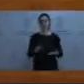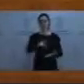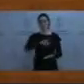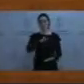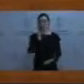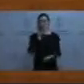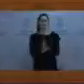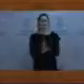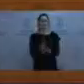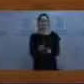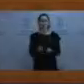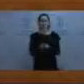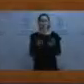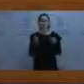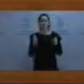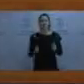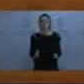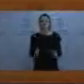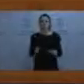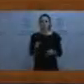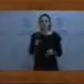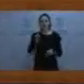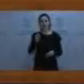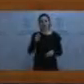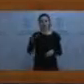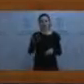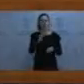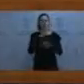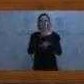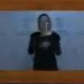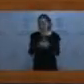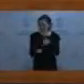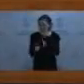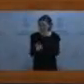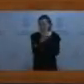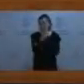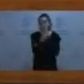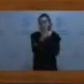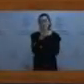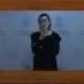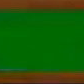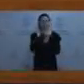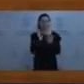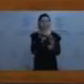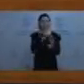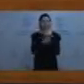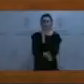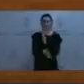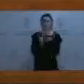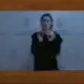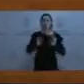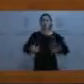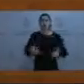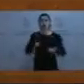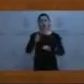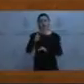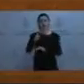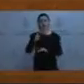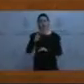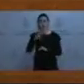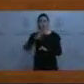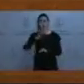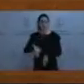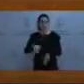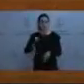como decíamos, por Arriondas, por Harrio. Perdón, apostemos, tal y como decíamos, de Arriondas, por Harrio.